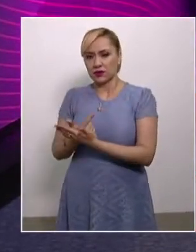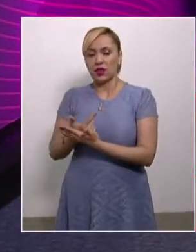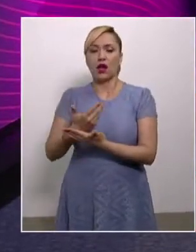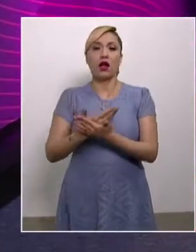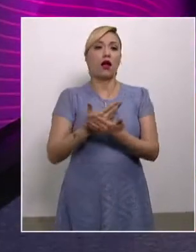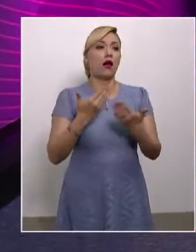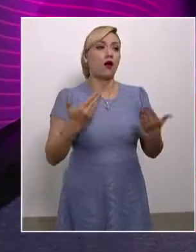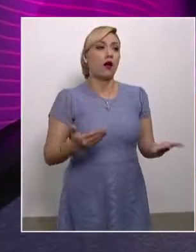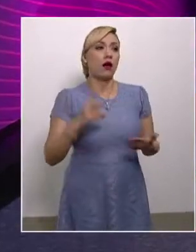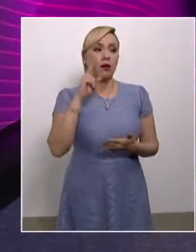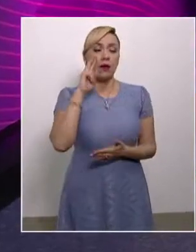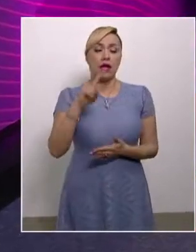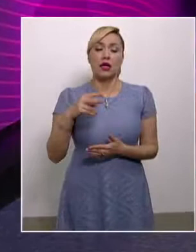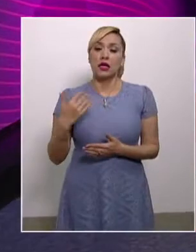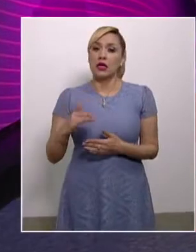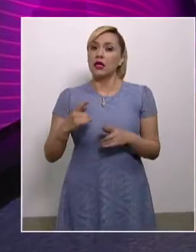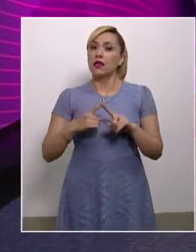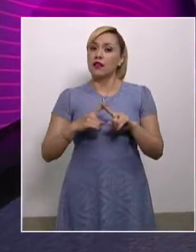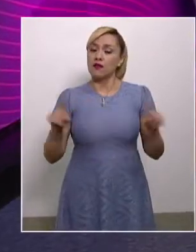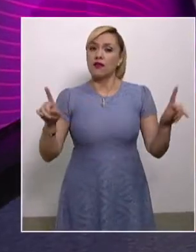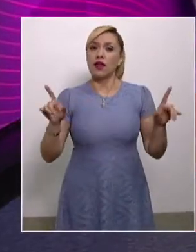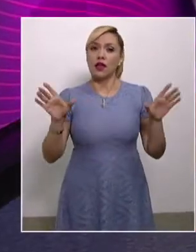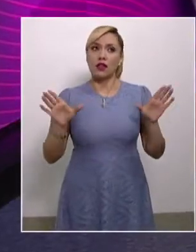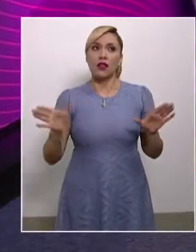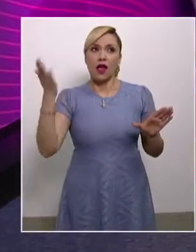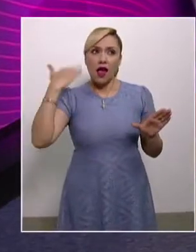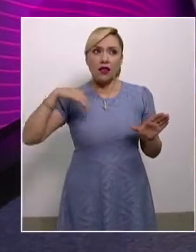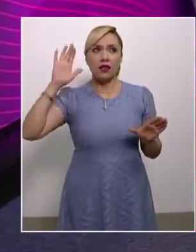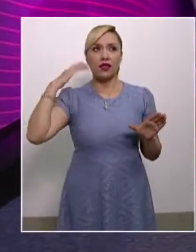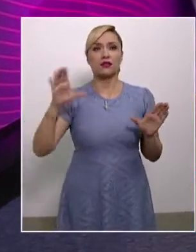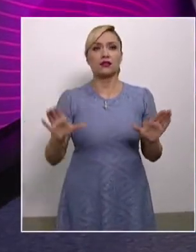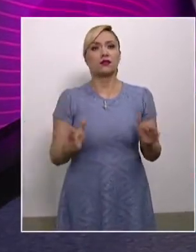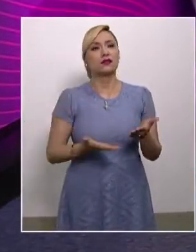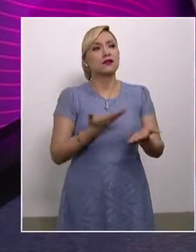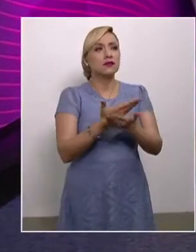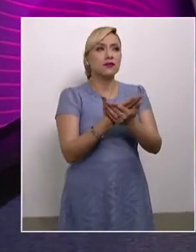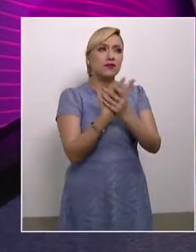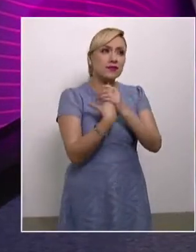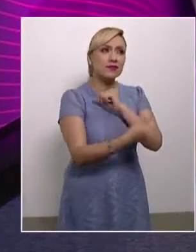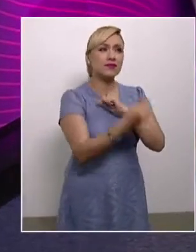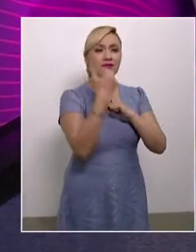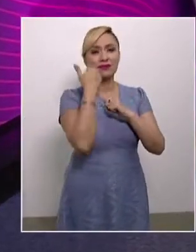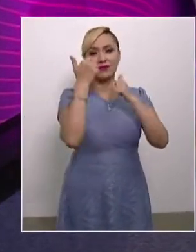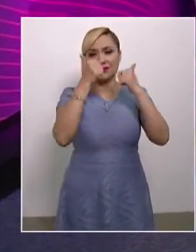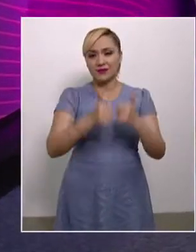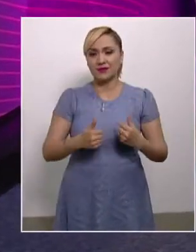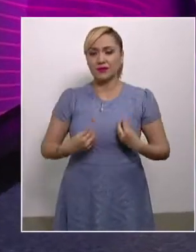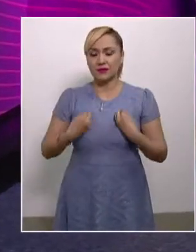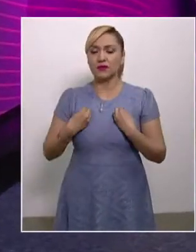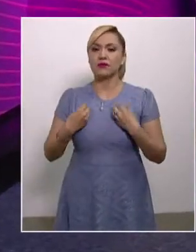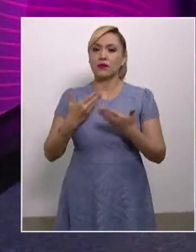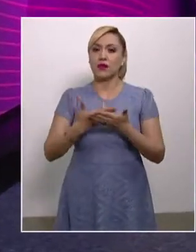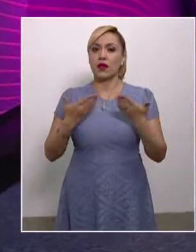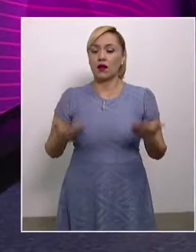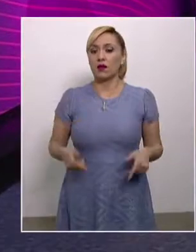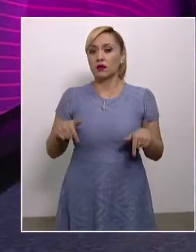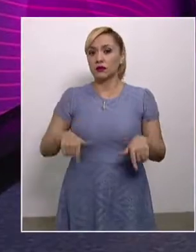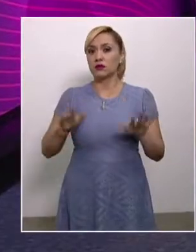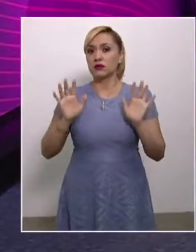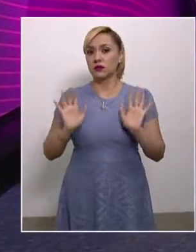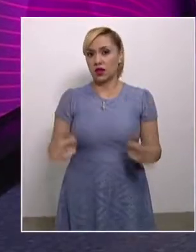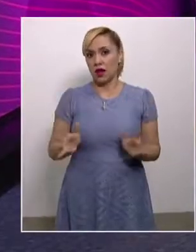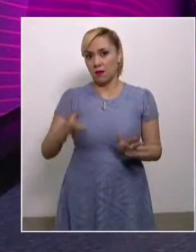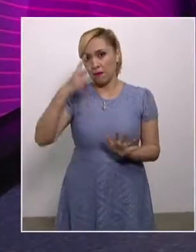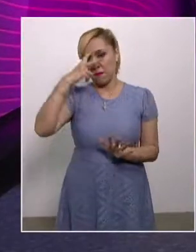perfil muy distinto a lo que era en el pasado y que ahora tenemos más presencia aquí en